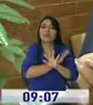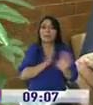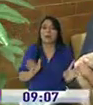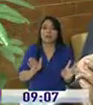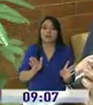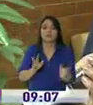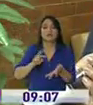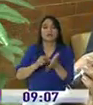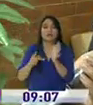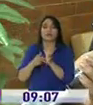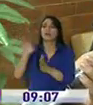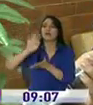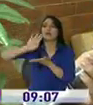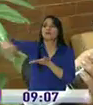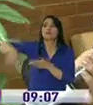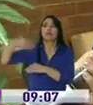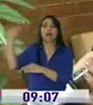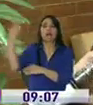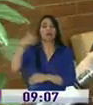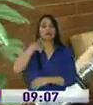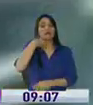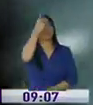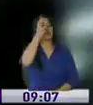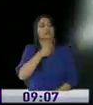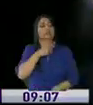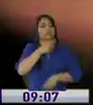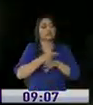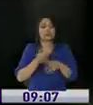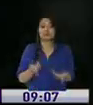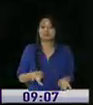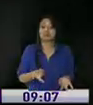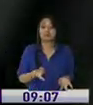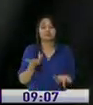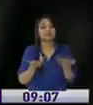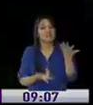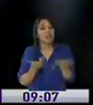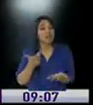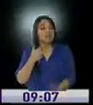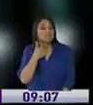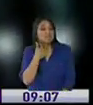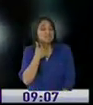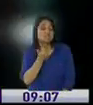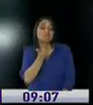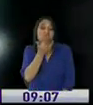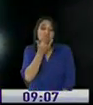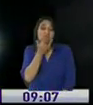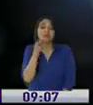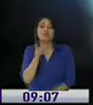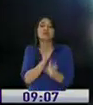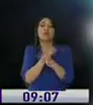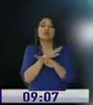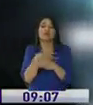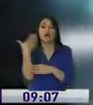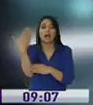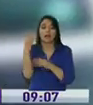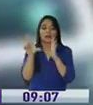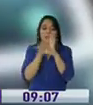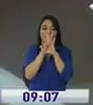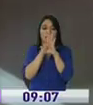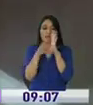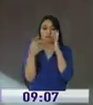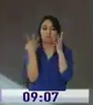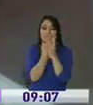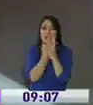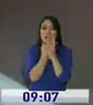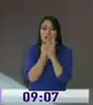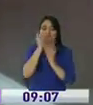tomar decisiones en el área administrativa. De comprobarse el delito de usurpación de funciones tipificado en el Código Orgánico Integral Penal, la